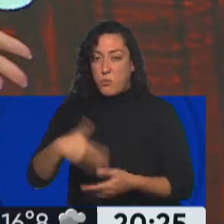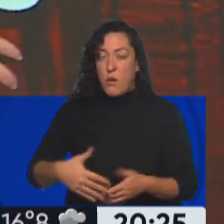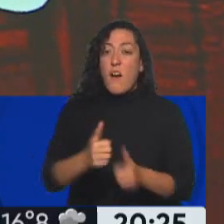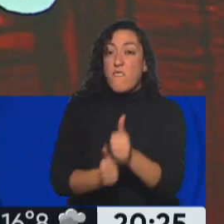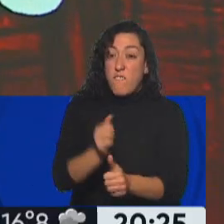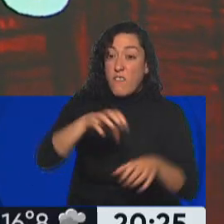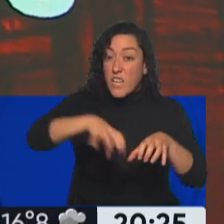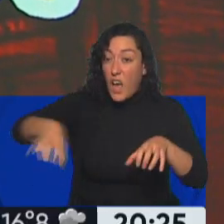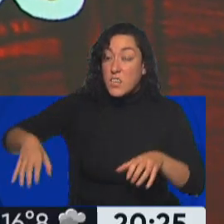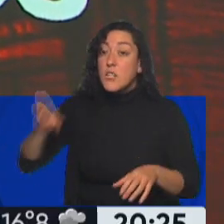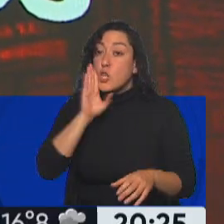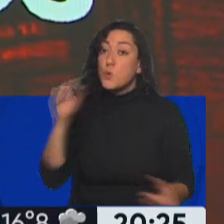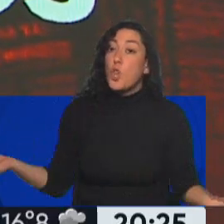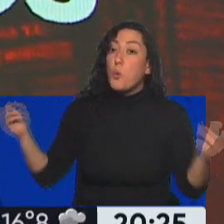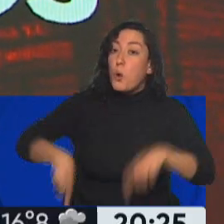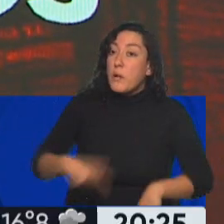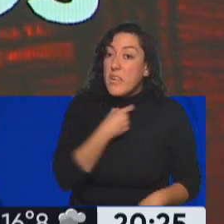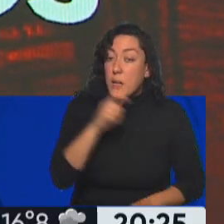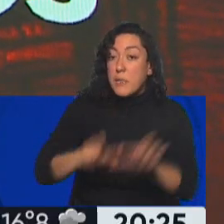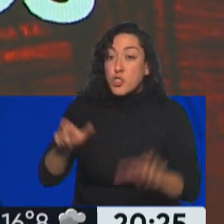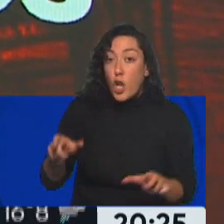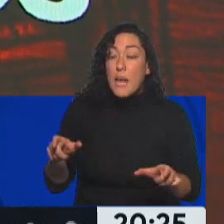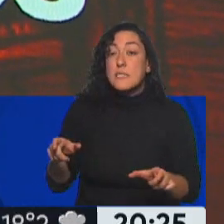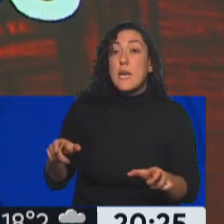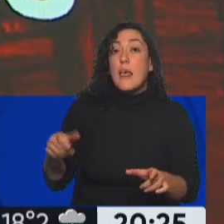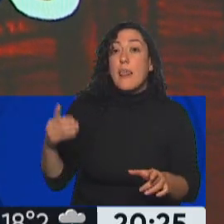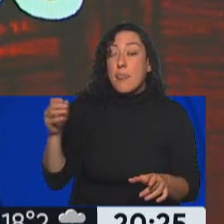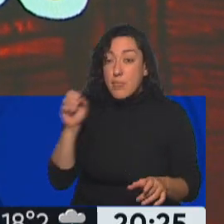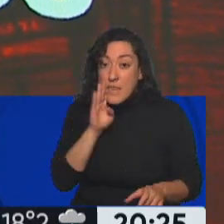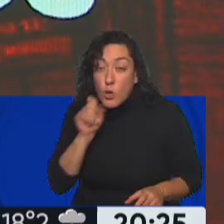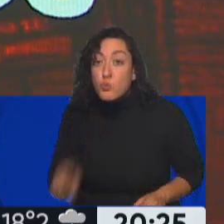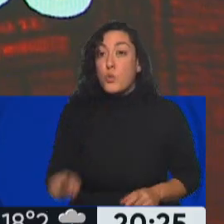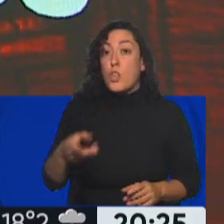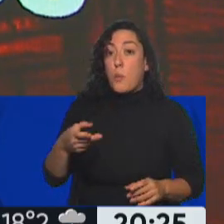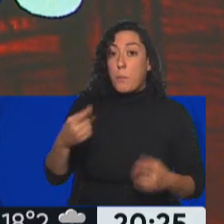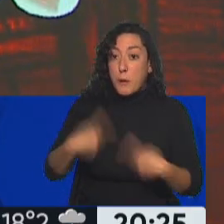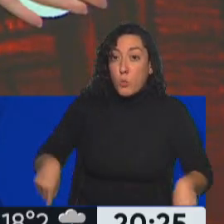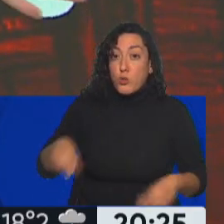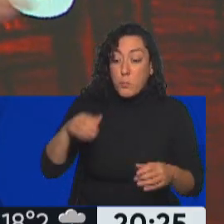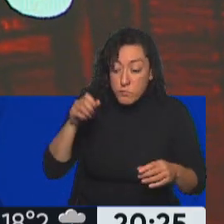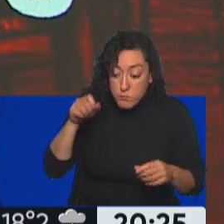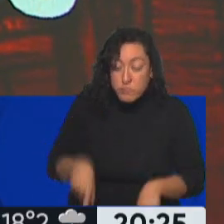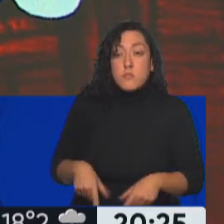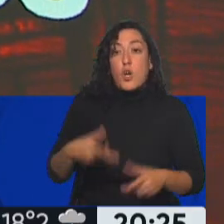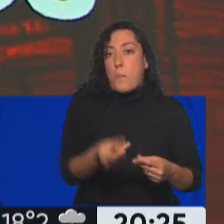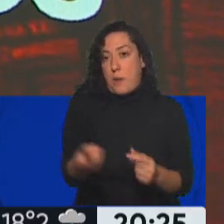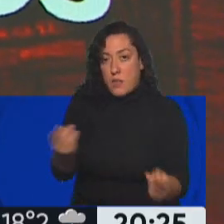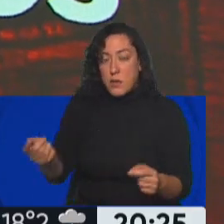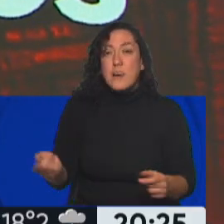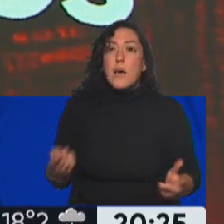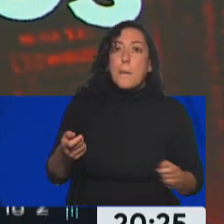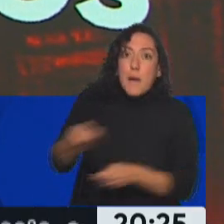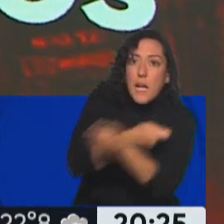vuelvan a Estados Unidos y que los estadounidenses compren sus productos, pero lo cierto es que esto está generando, bueno, toda esta incertidumbre en el mercado